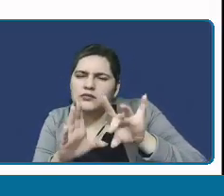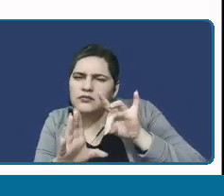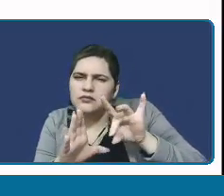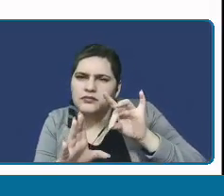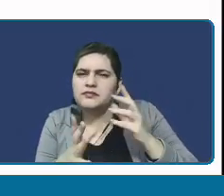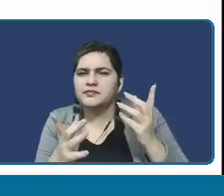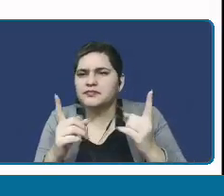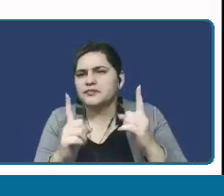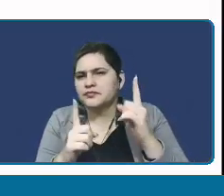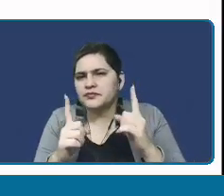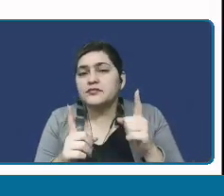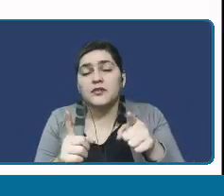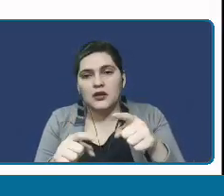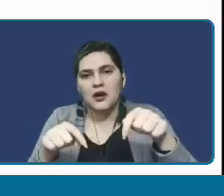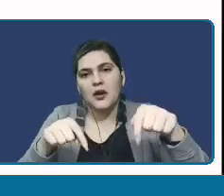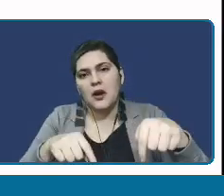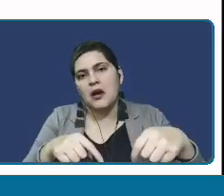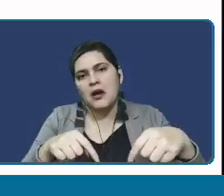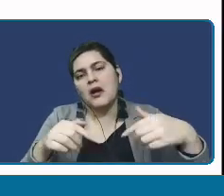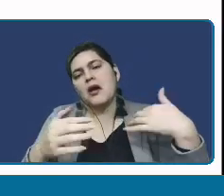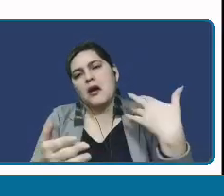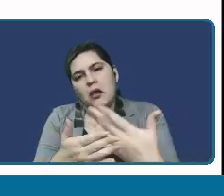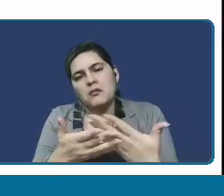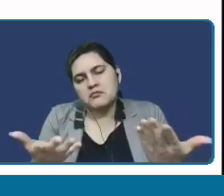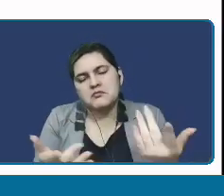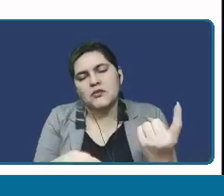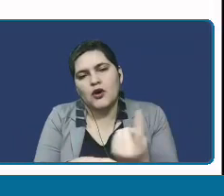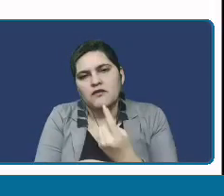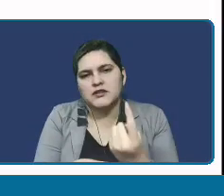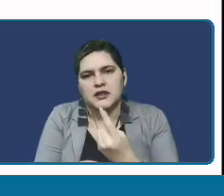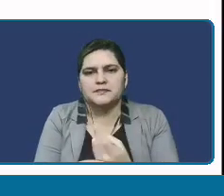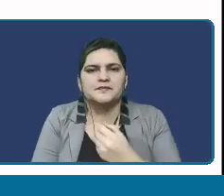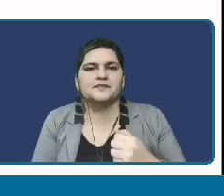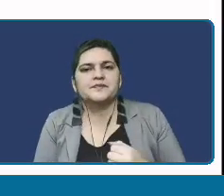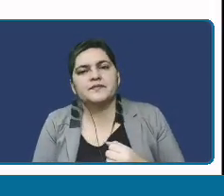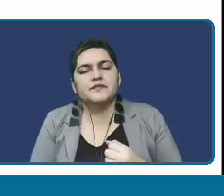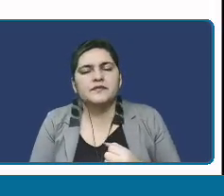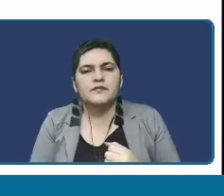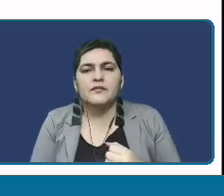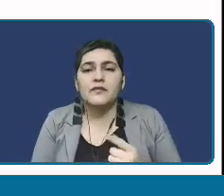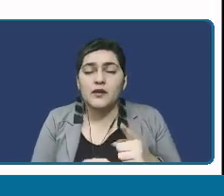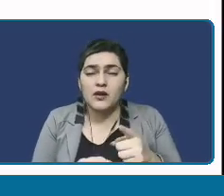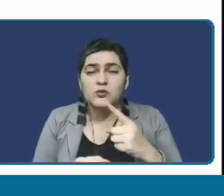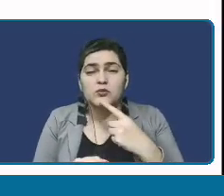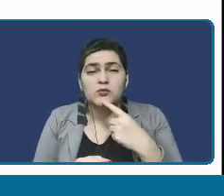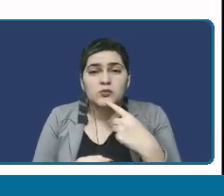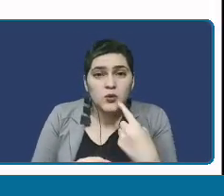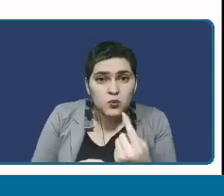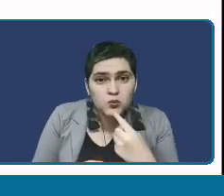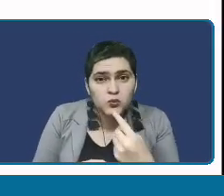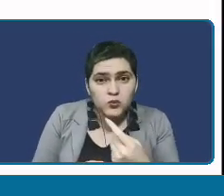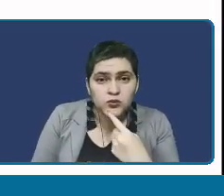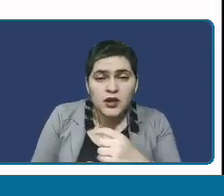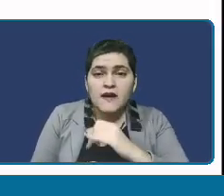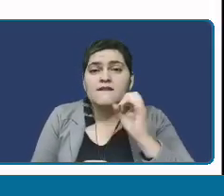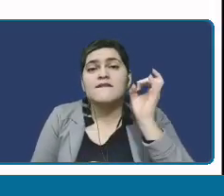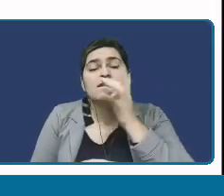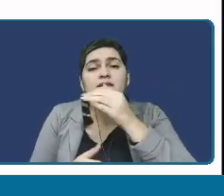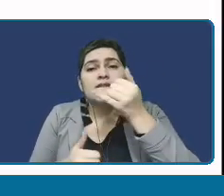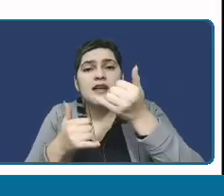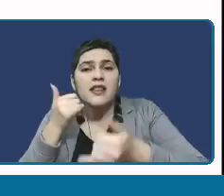a ir conversando. Quedamos que las preguntas las vamos a ir resolviendo al final de la presentación. A veces es más fácil